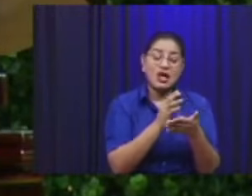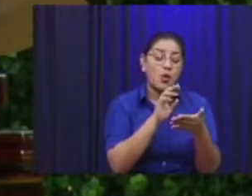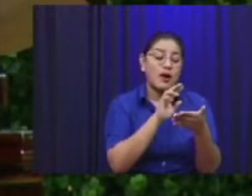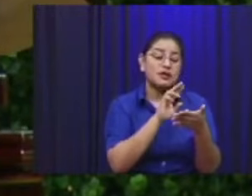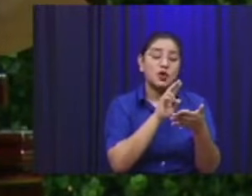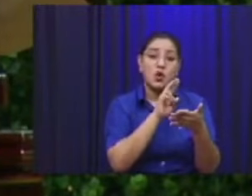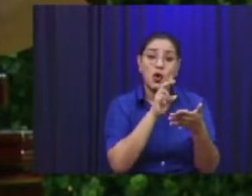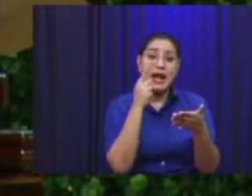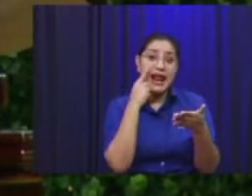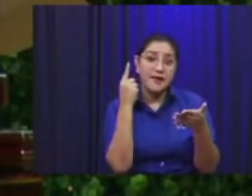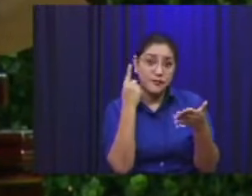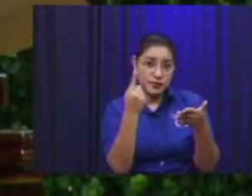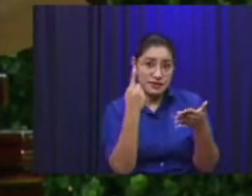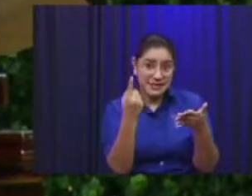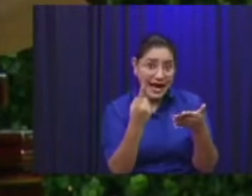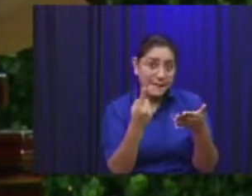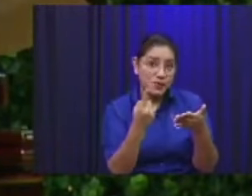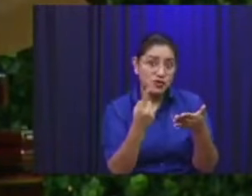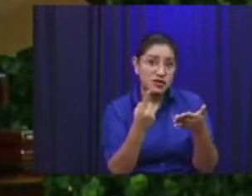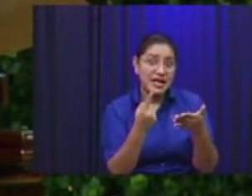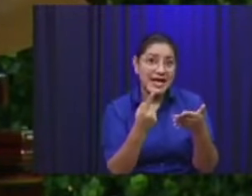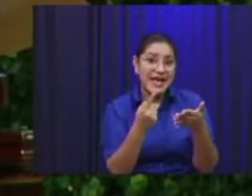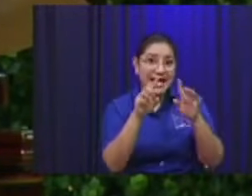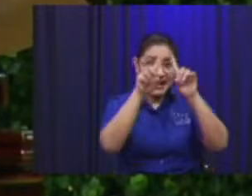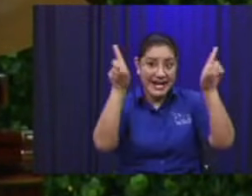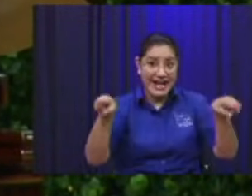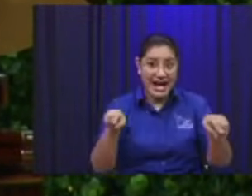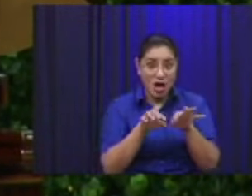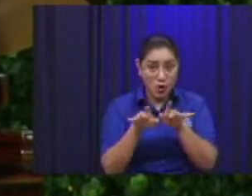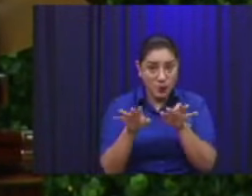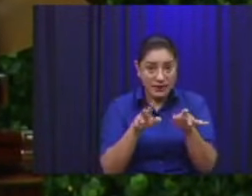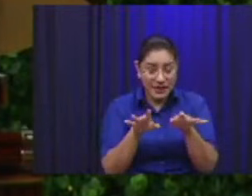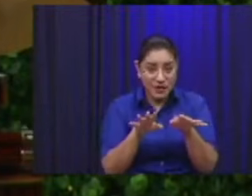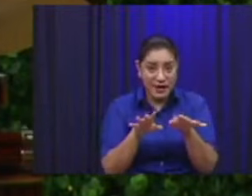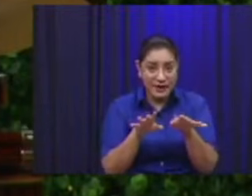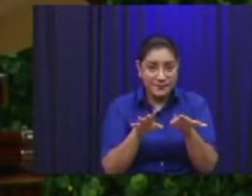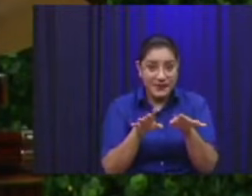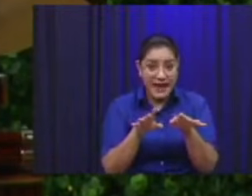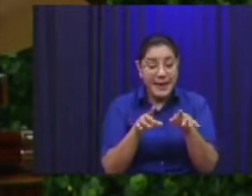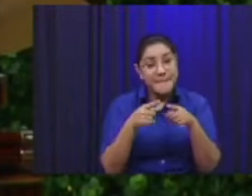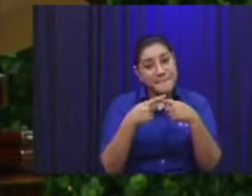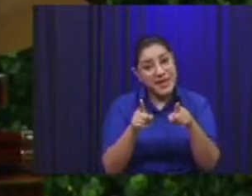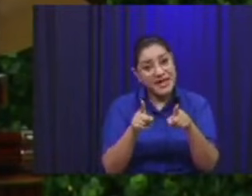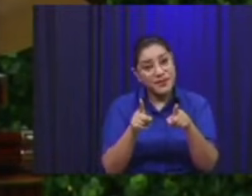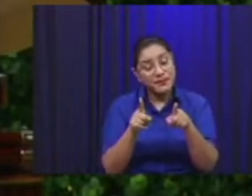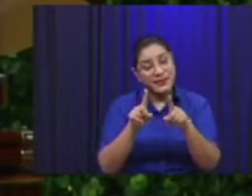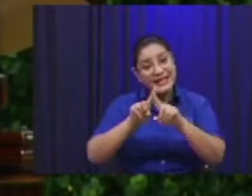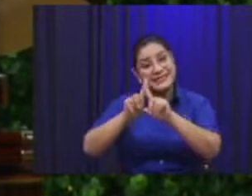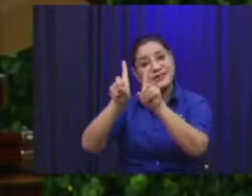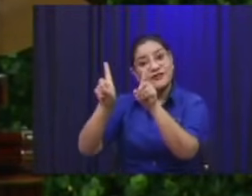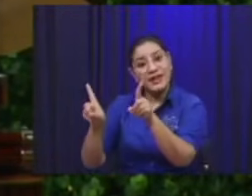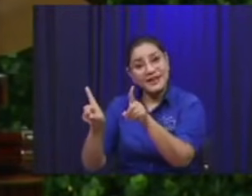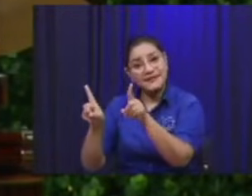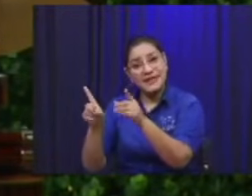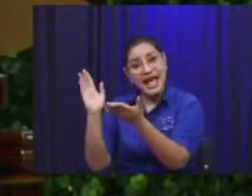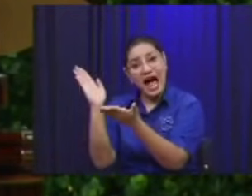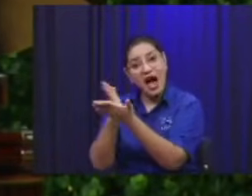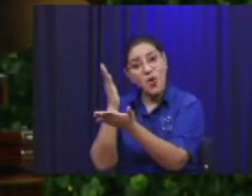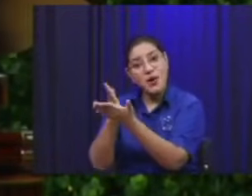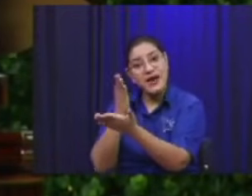las américas de estudio y chequeamos esto la vez pasada el mismo versículo 10